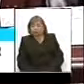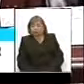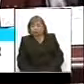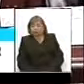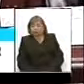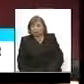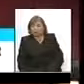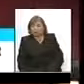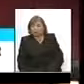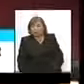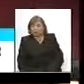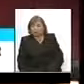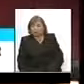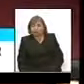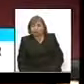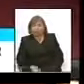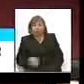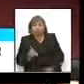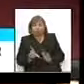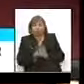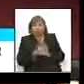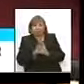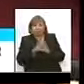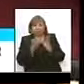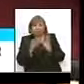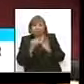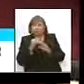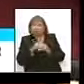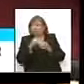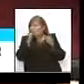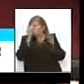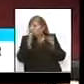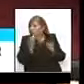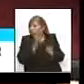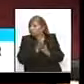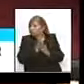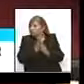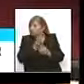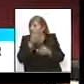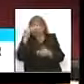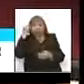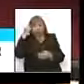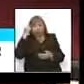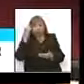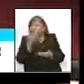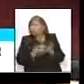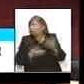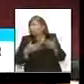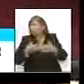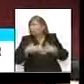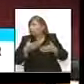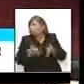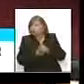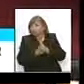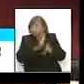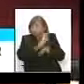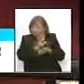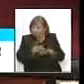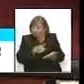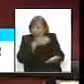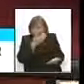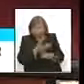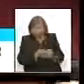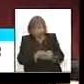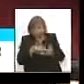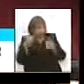Para concluir... lograr una ley electoral que sea adecuada a las condiciones políticas que hemos reclamado todos. En todas las